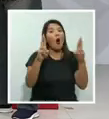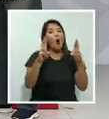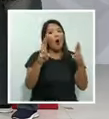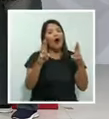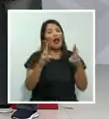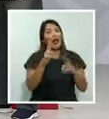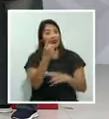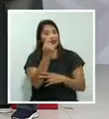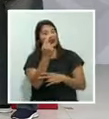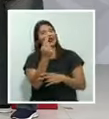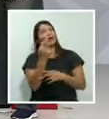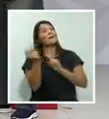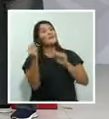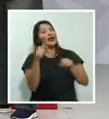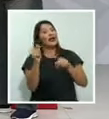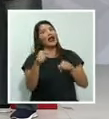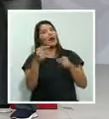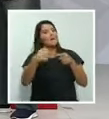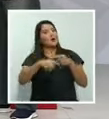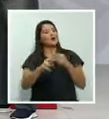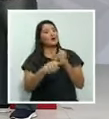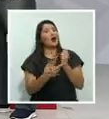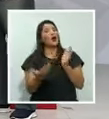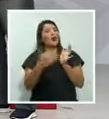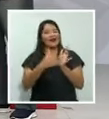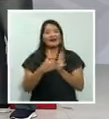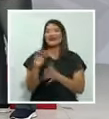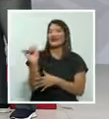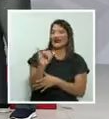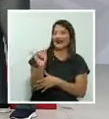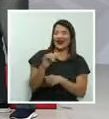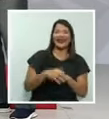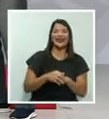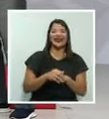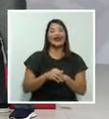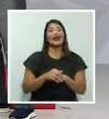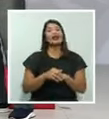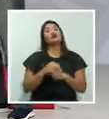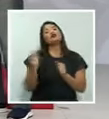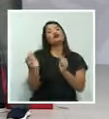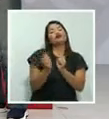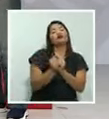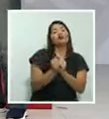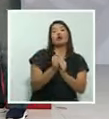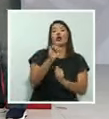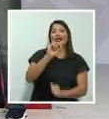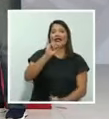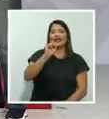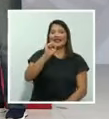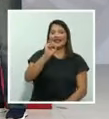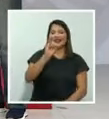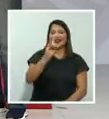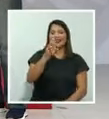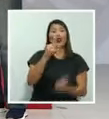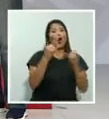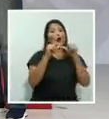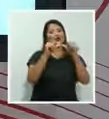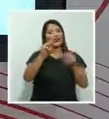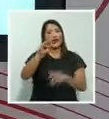sea una de tantas que nos volvamos a encontrar por acá. Igual. Muy bien, aquí acompañado con don Isidro le damos el pase a Meli.